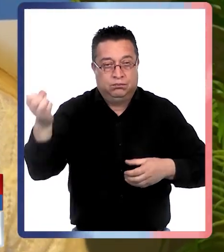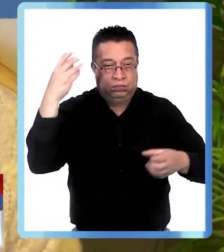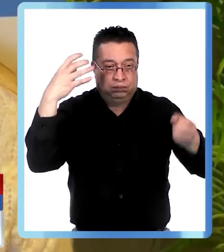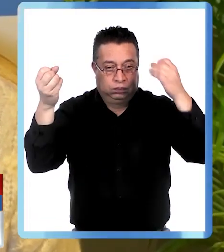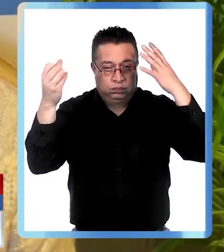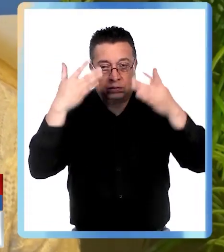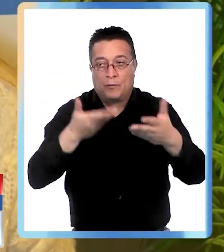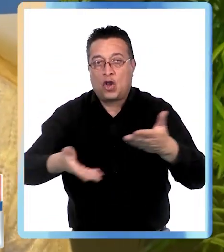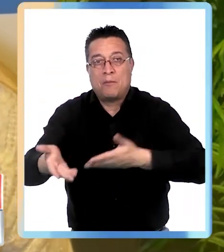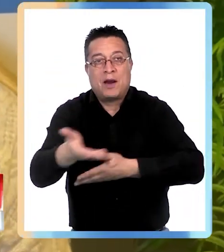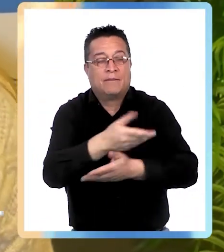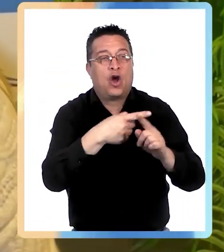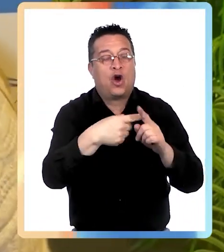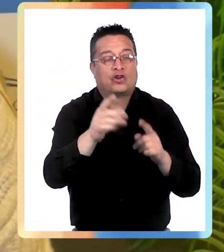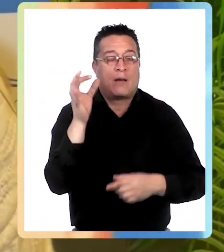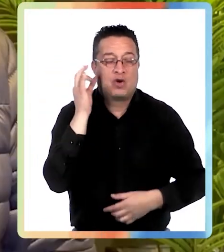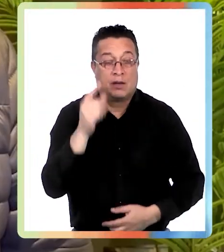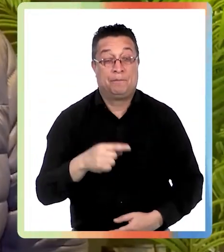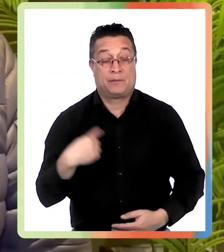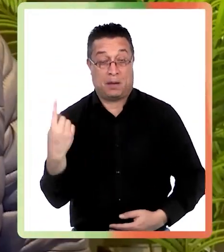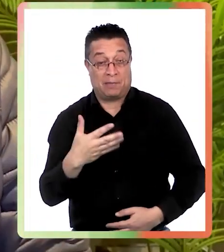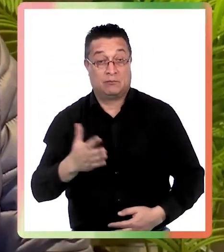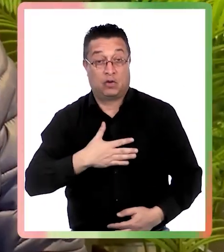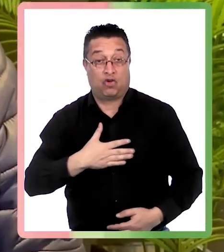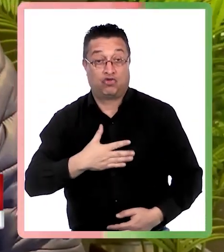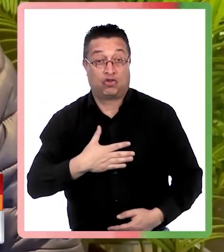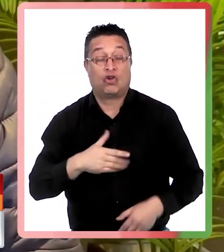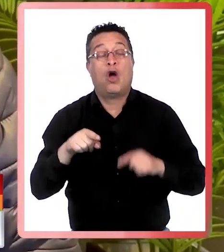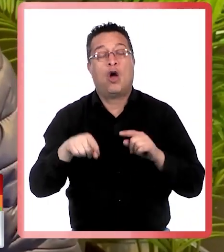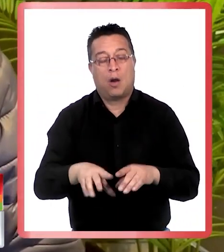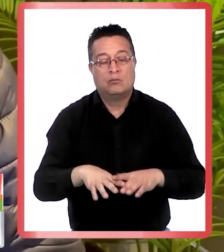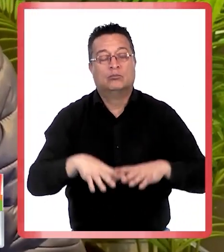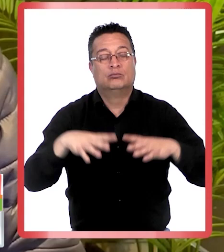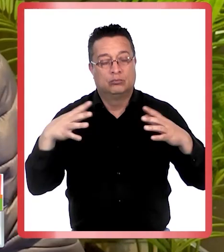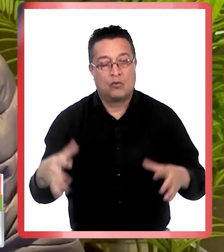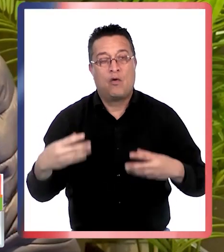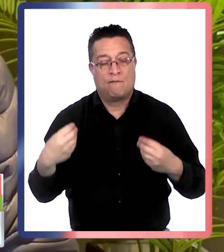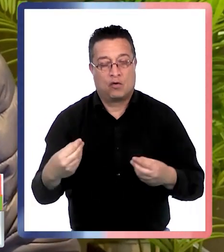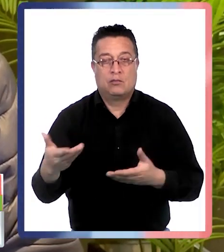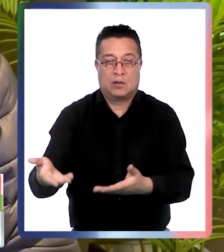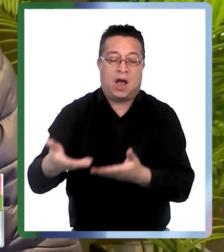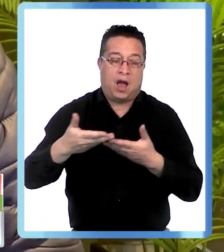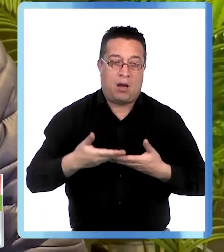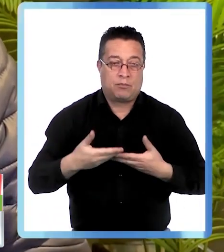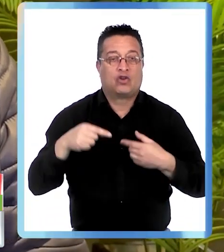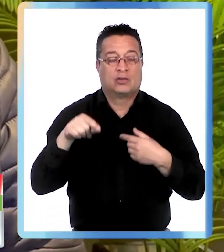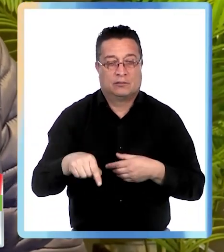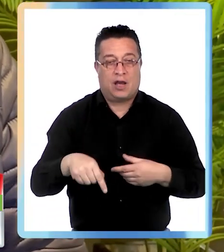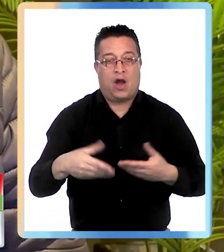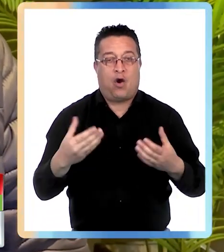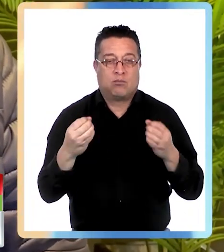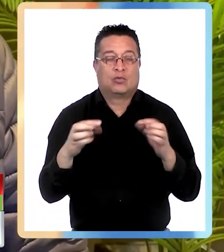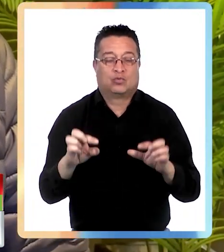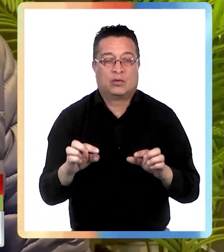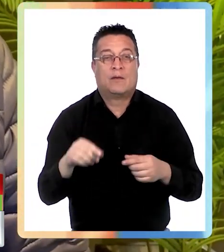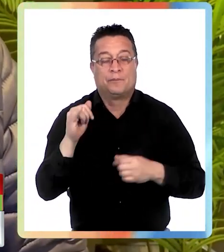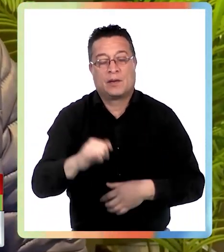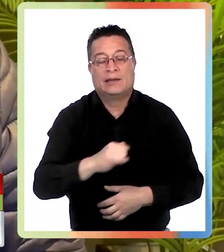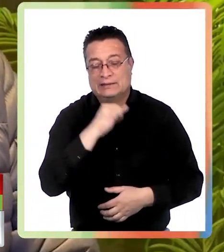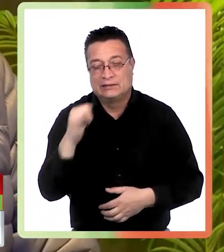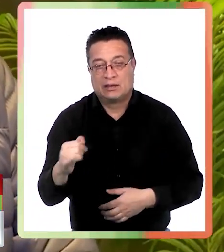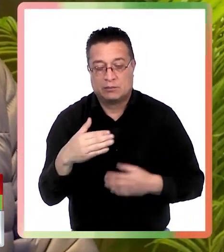habilidades y compartiendo con otras mujeres pero para nosotros es muy servicial y es muy bueno el aporte que nos están entregando en